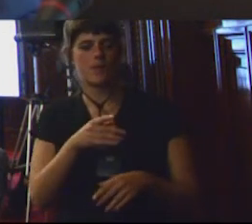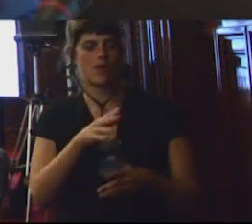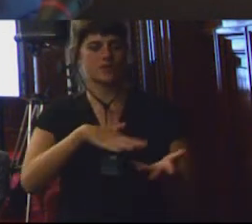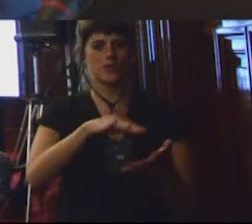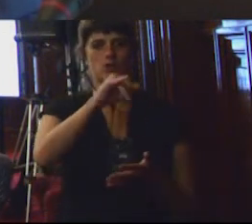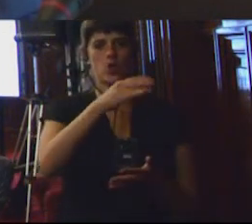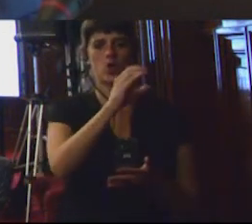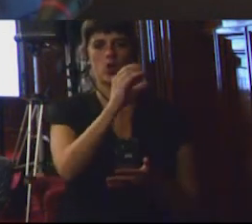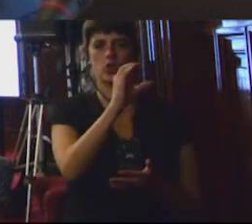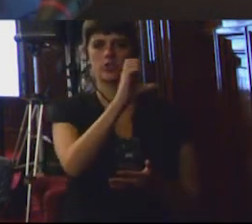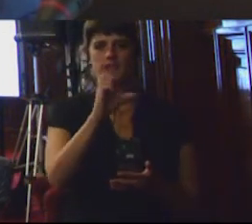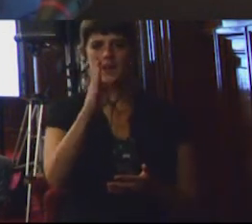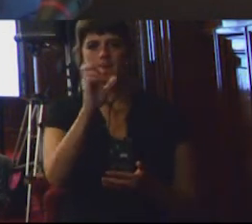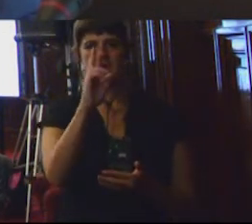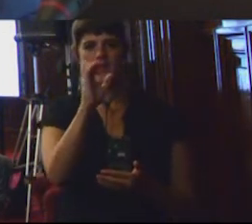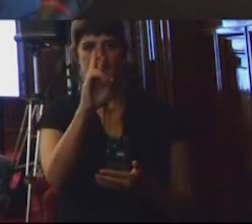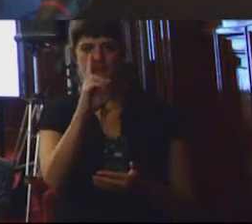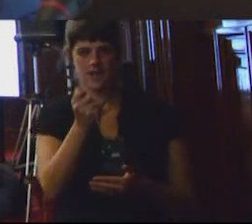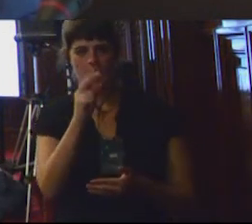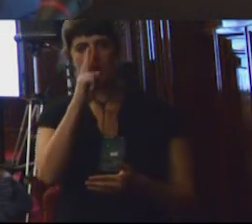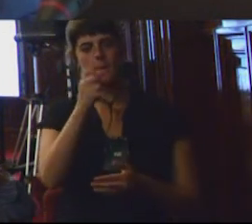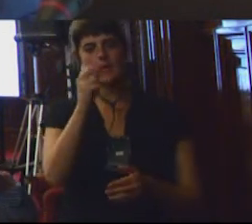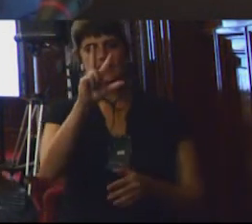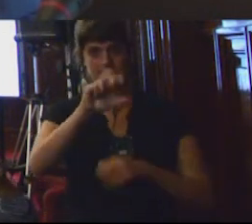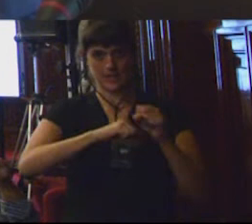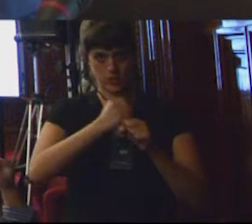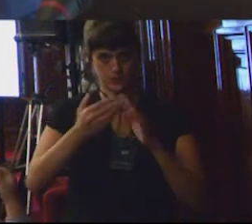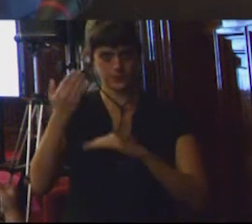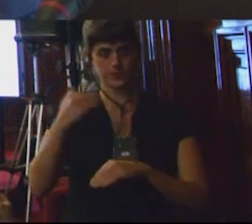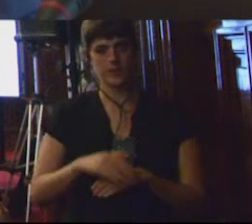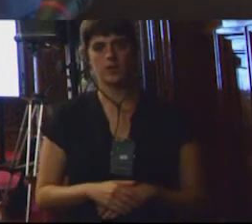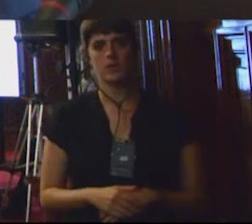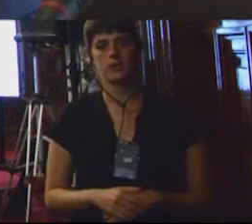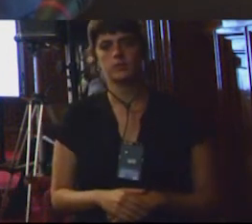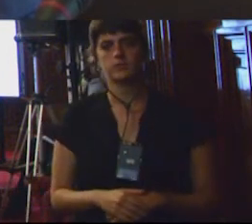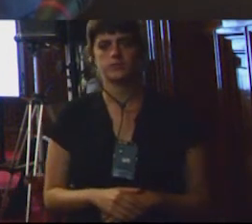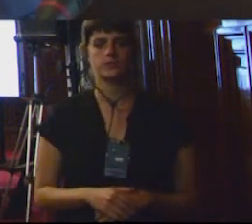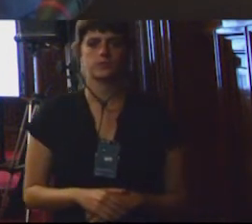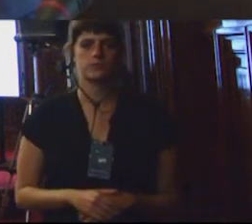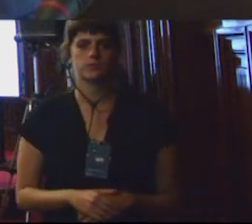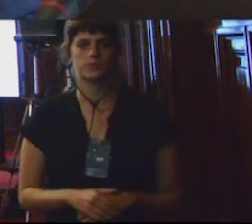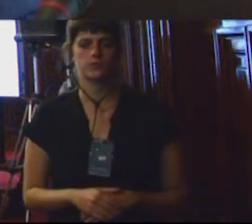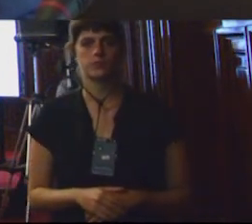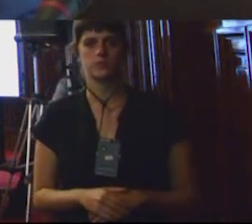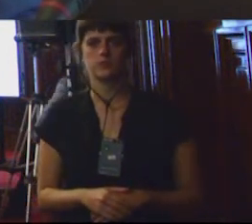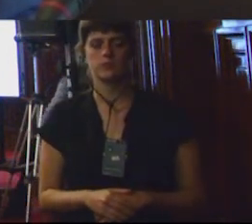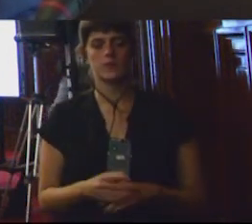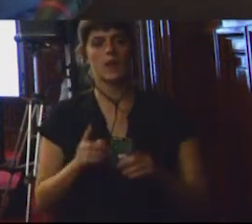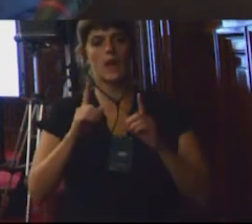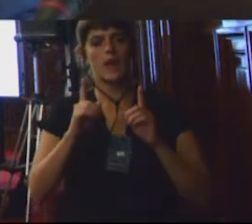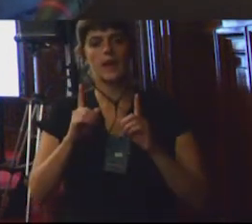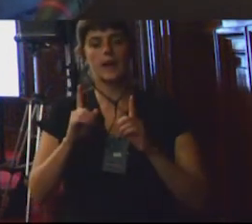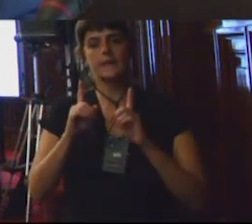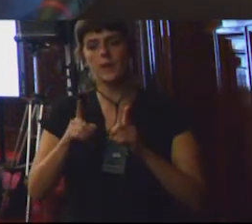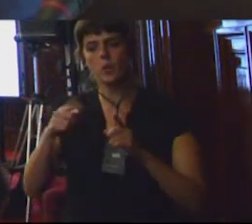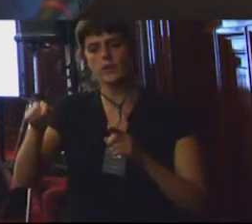Pereira, de 2003, la resolución y se cumple también con la decisión y también cumple con